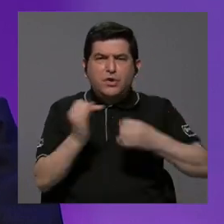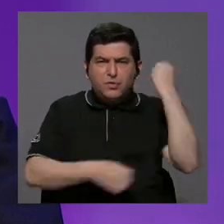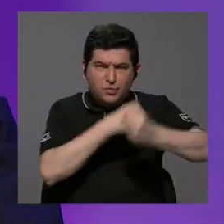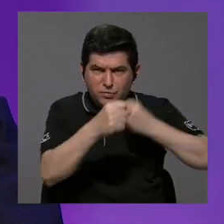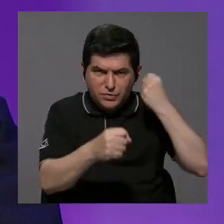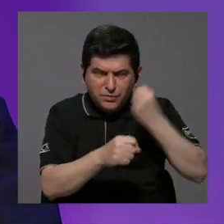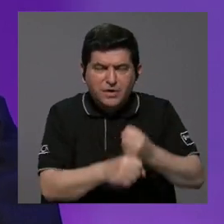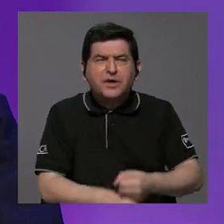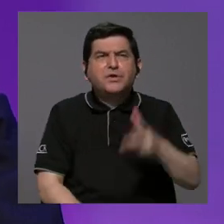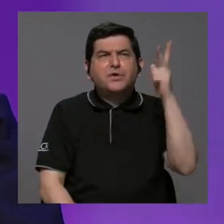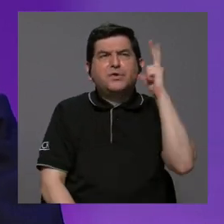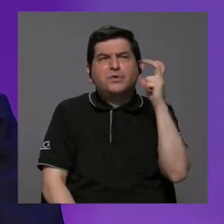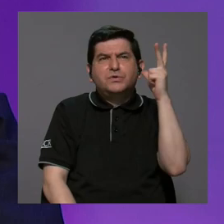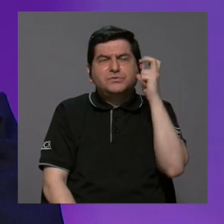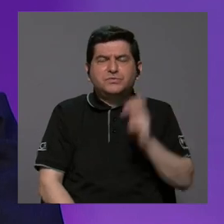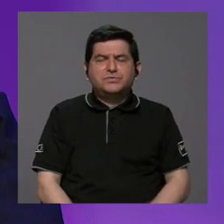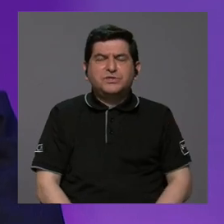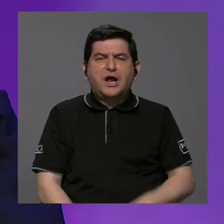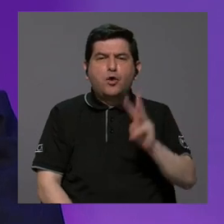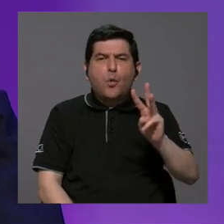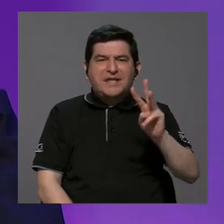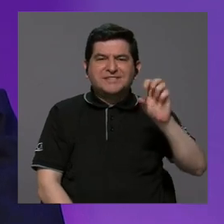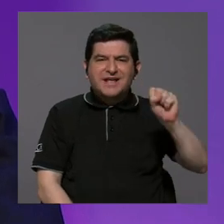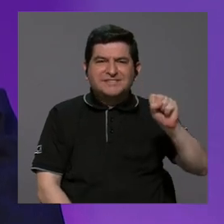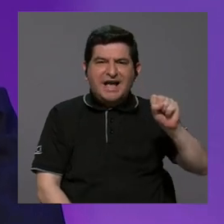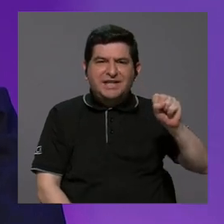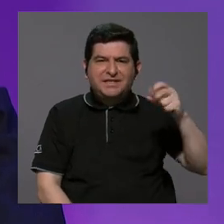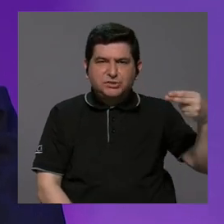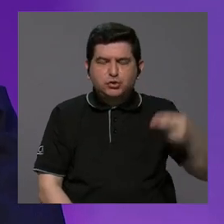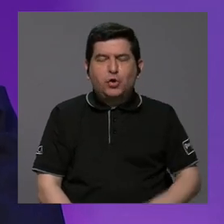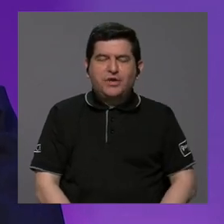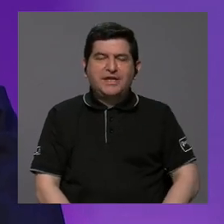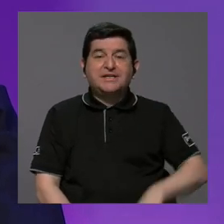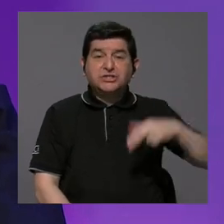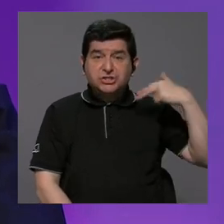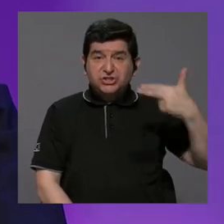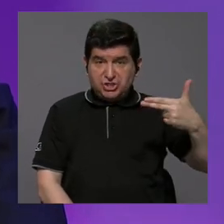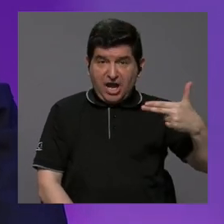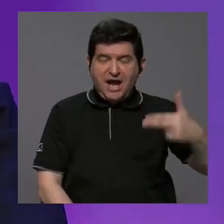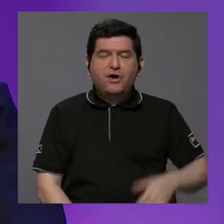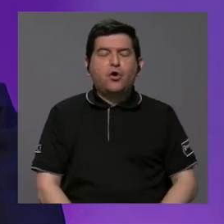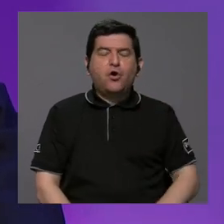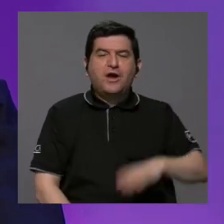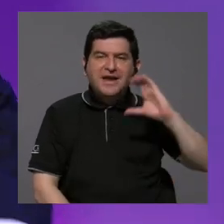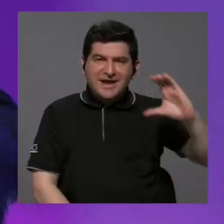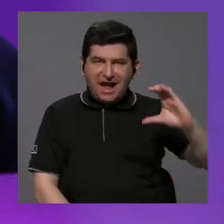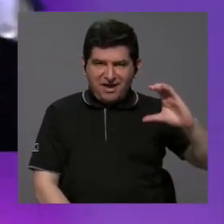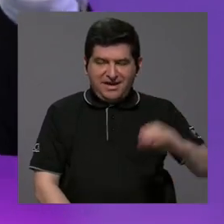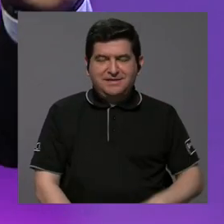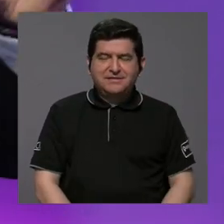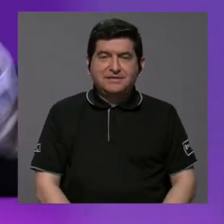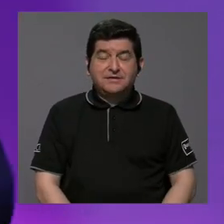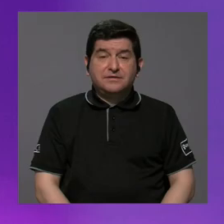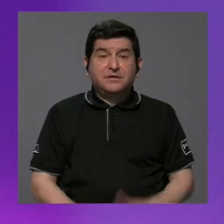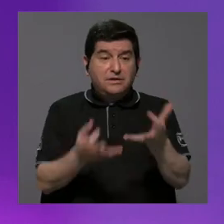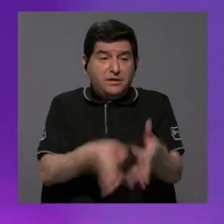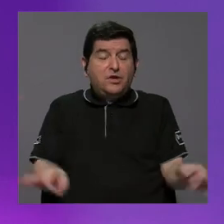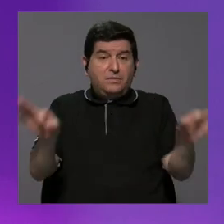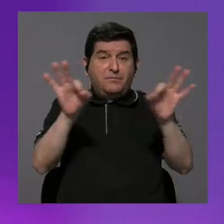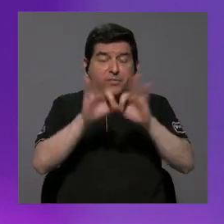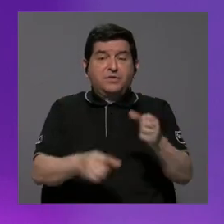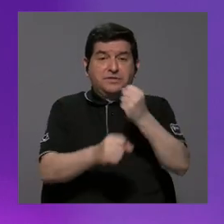años escuchar un Website Story un Chicago un cabaret grandes títulos